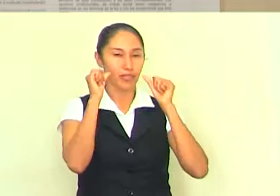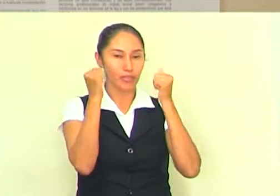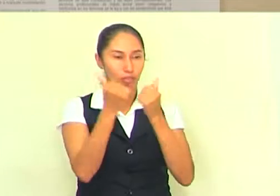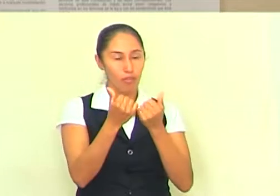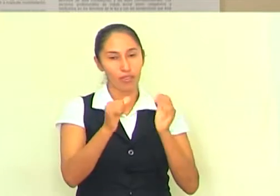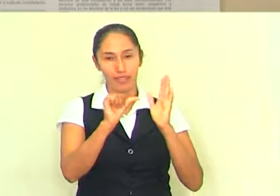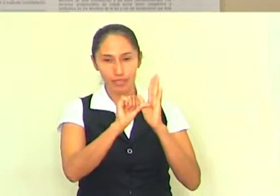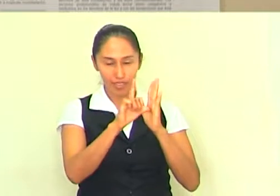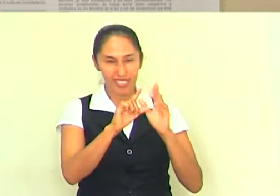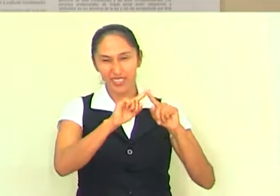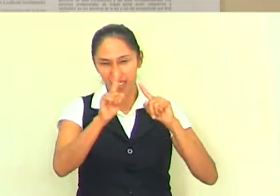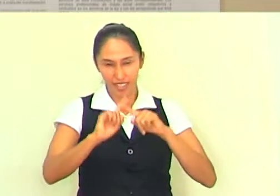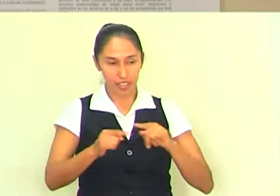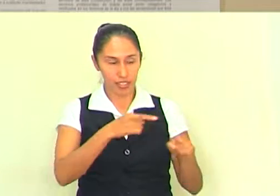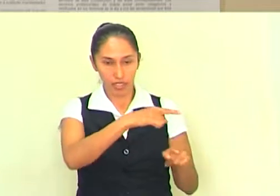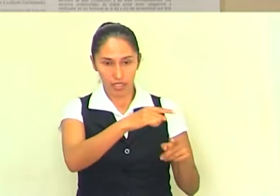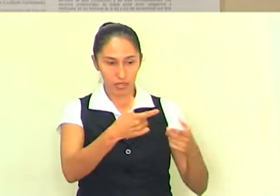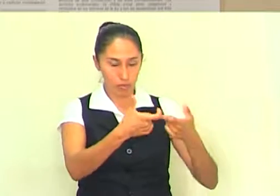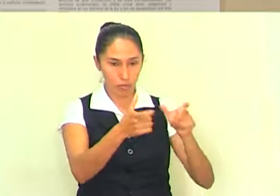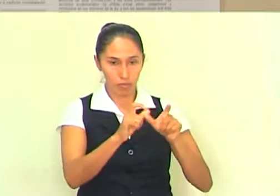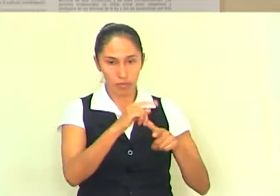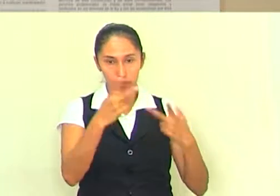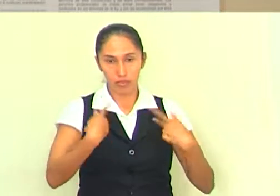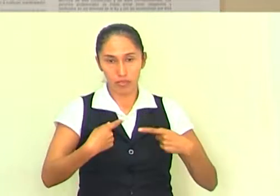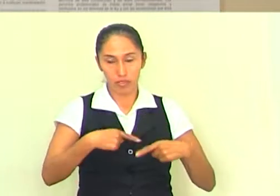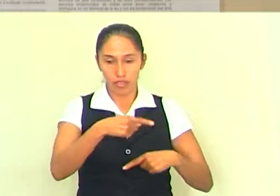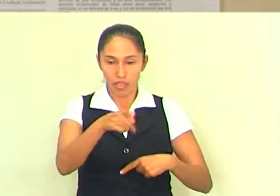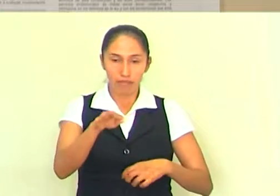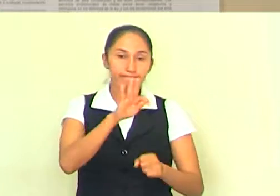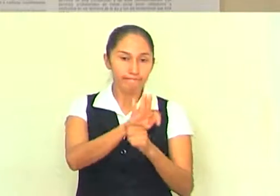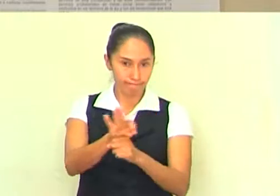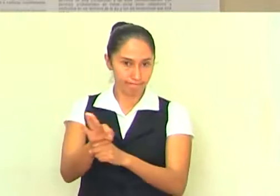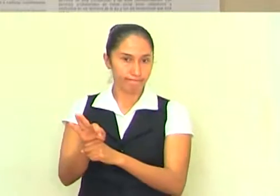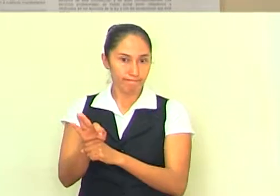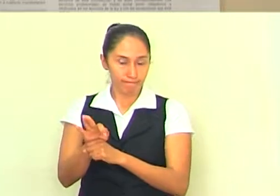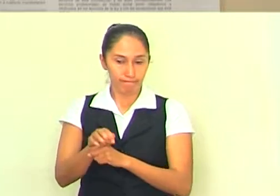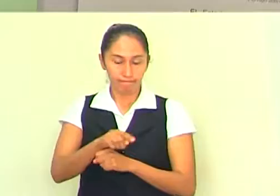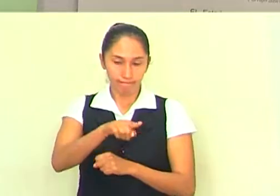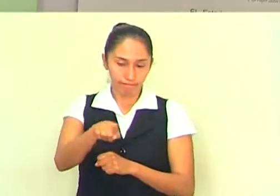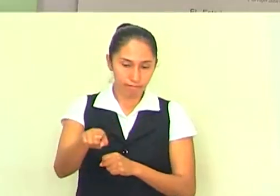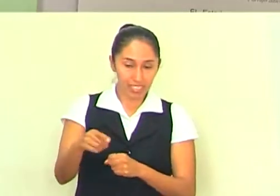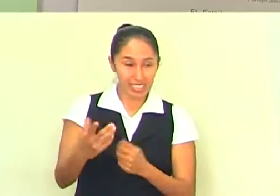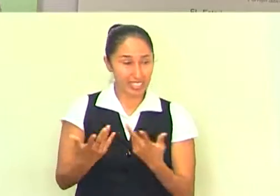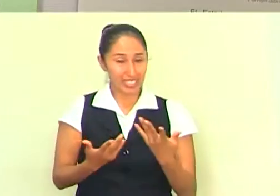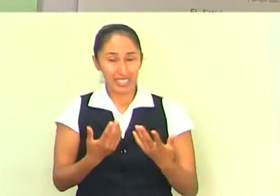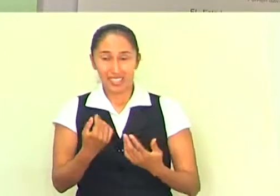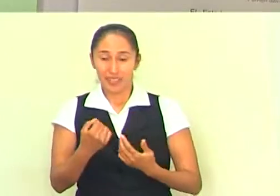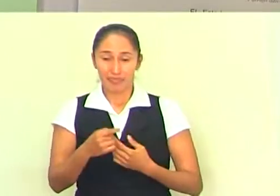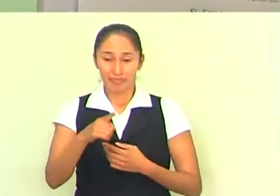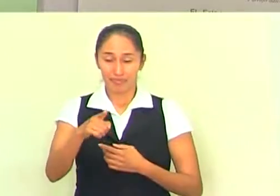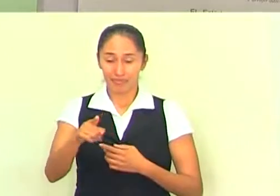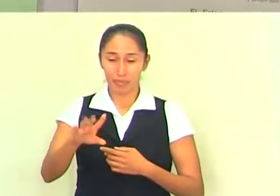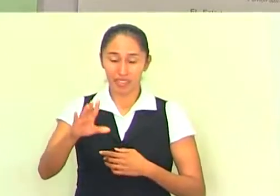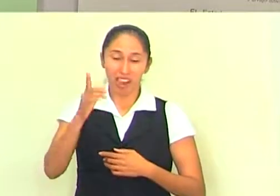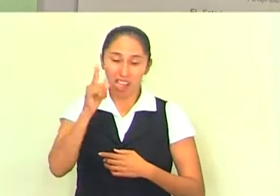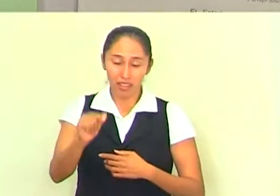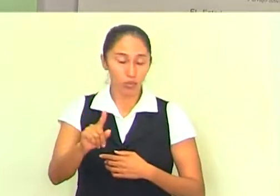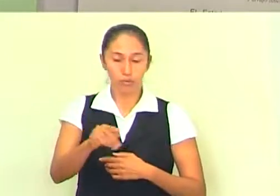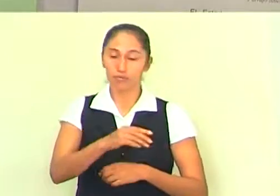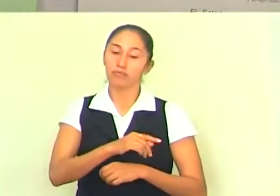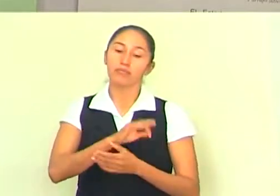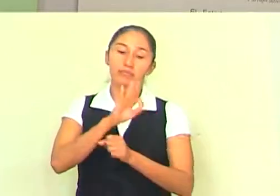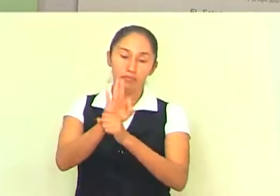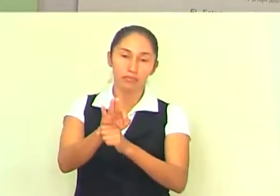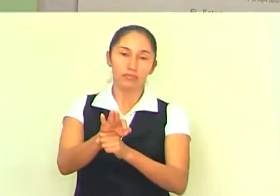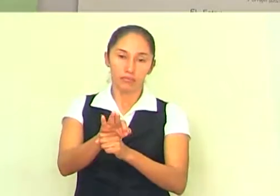organizan para promover también y para velar los derechos de las personas.